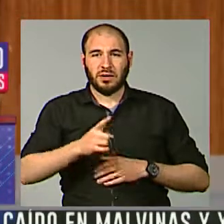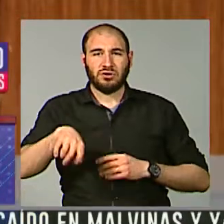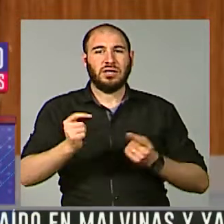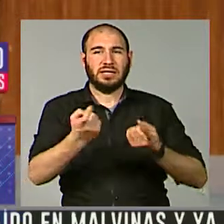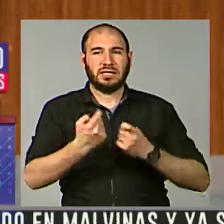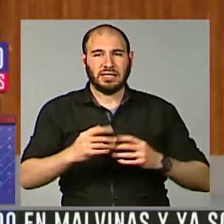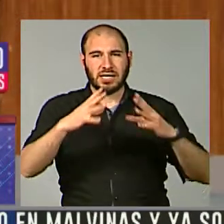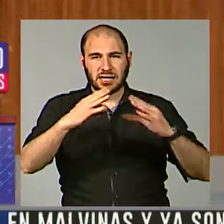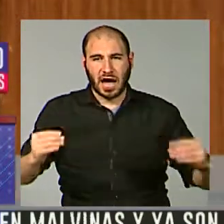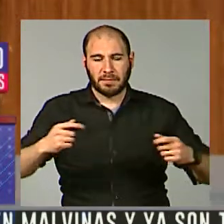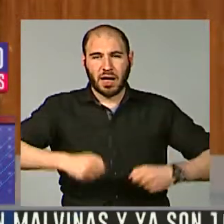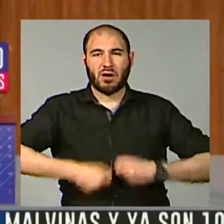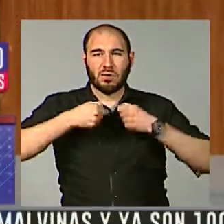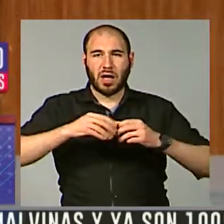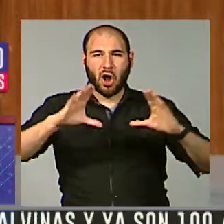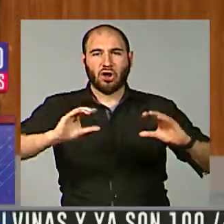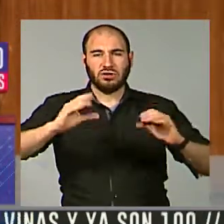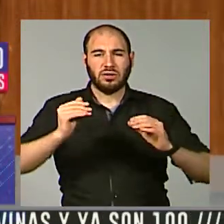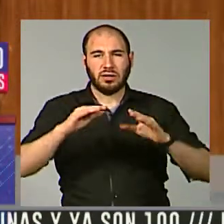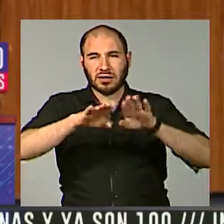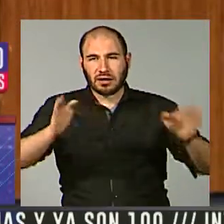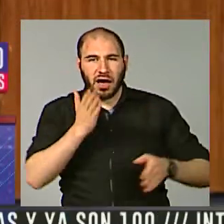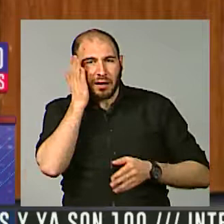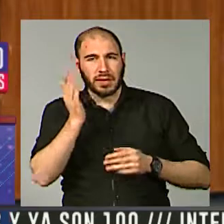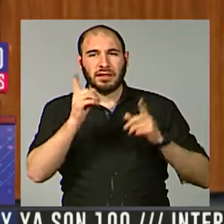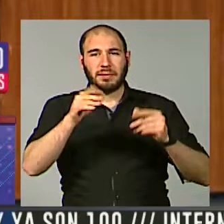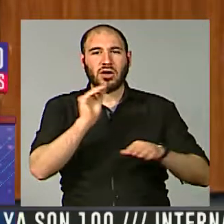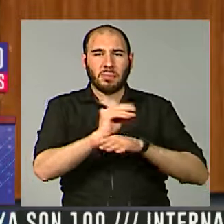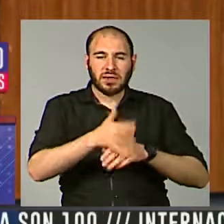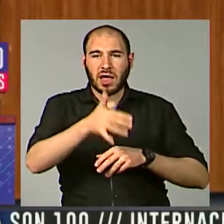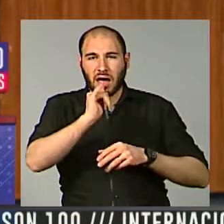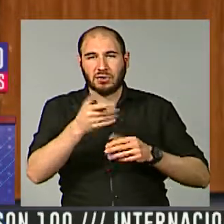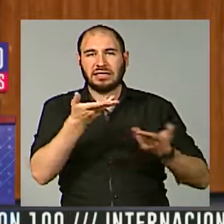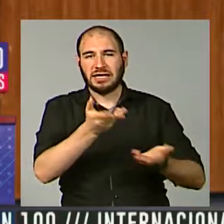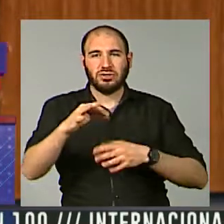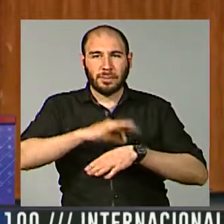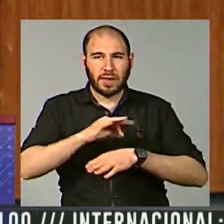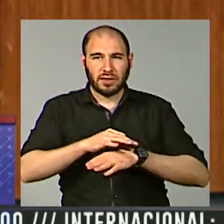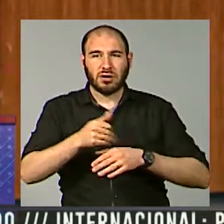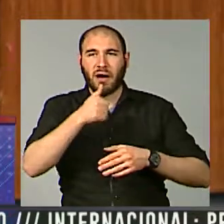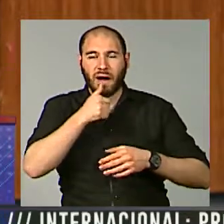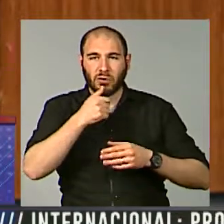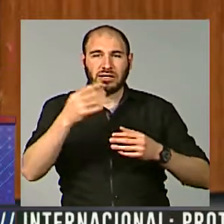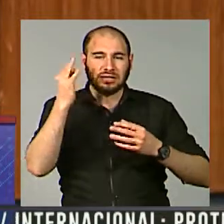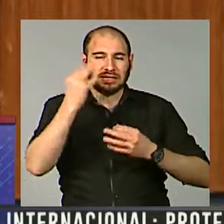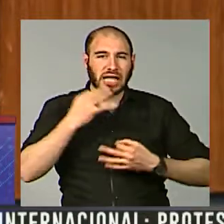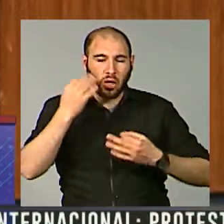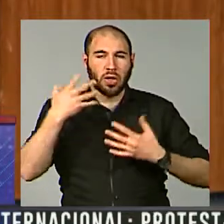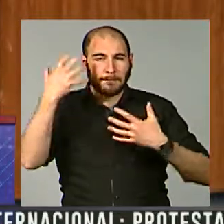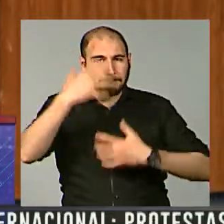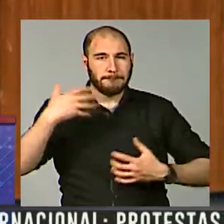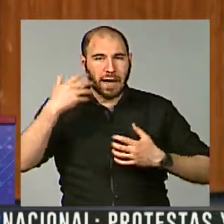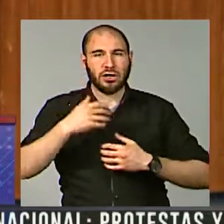Necesitamos carpas, mantas, colchones y camas, así como comida, bebidas, servicios médicos, agua, sanidad, baños y